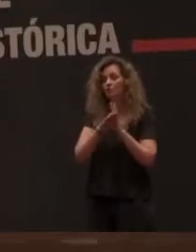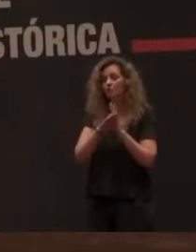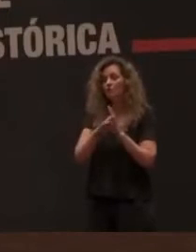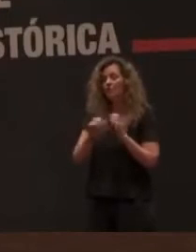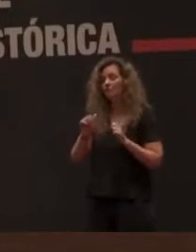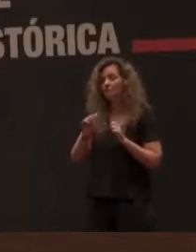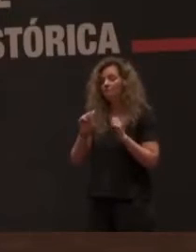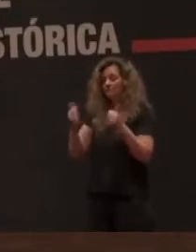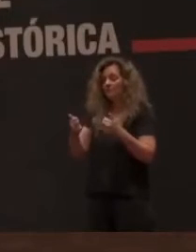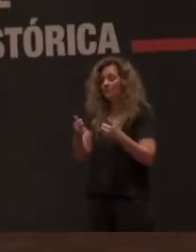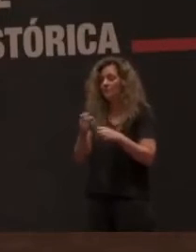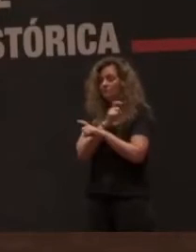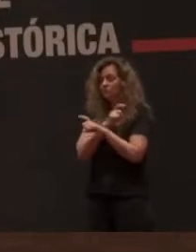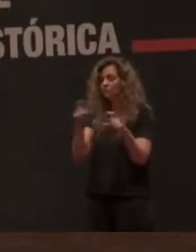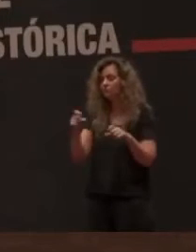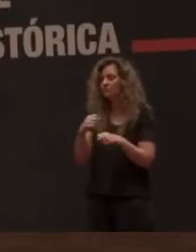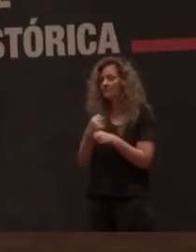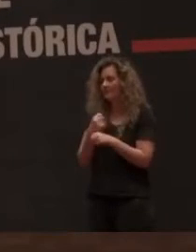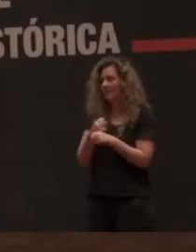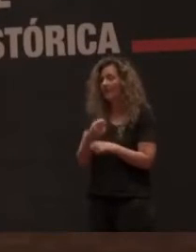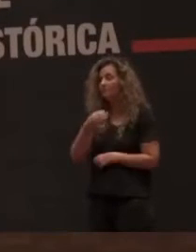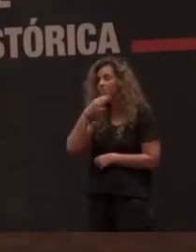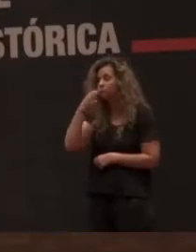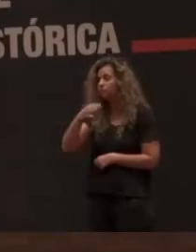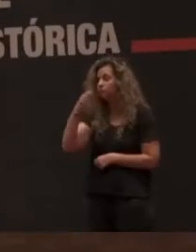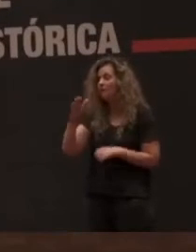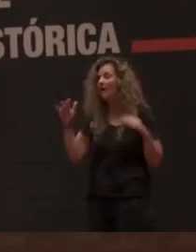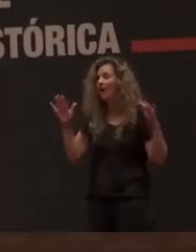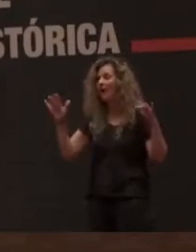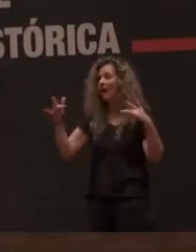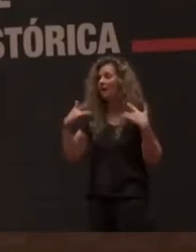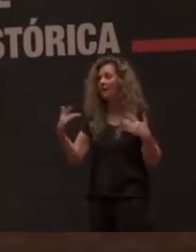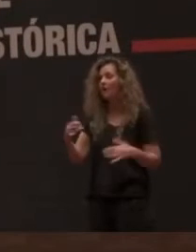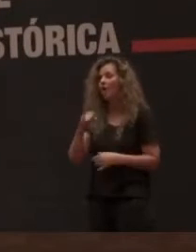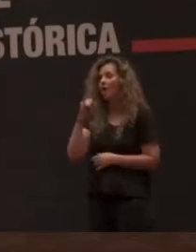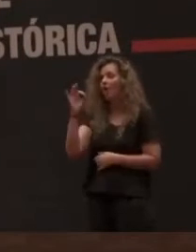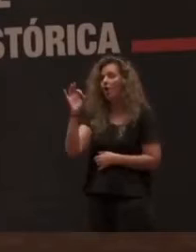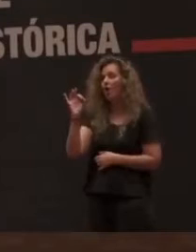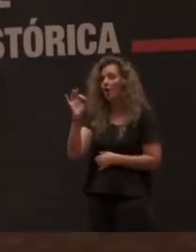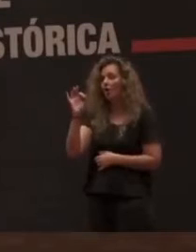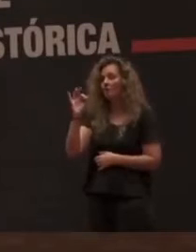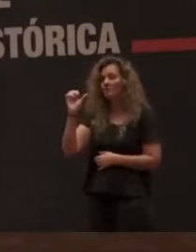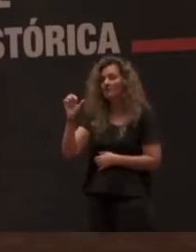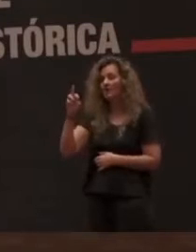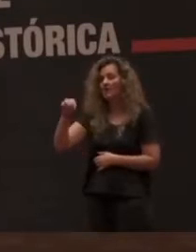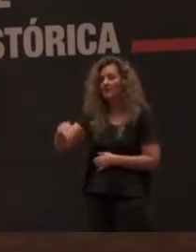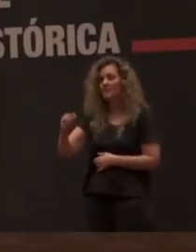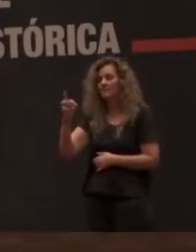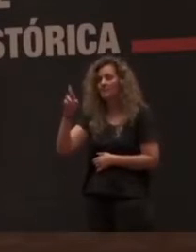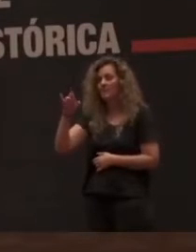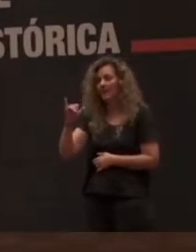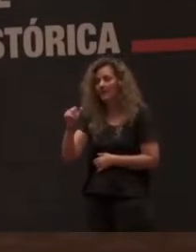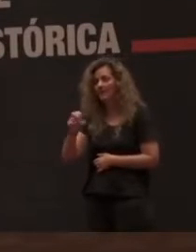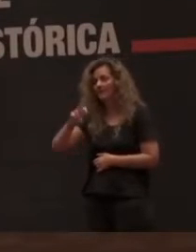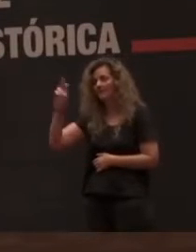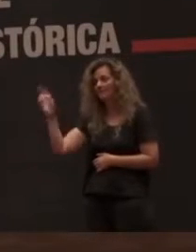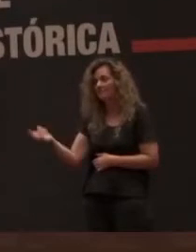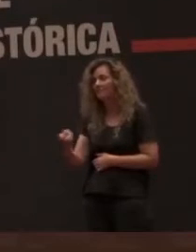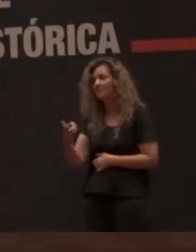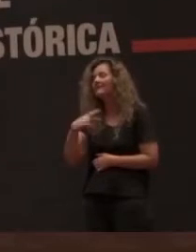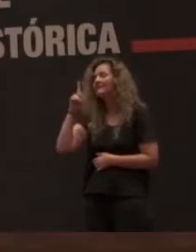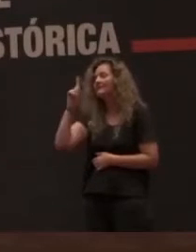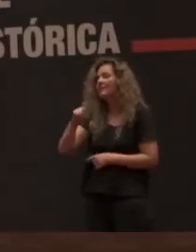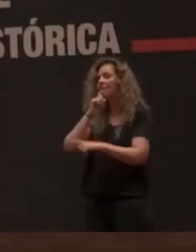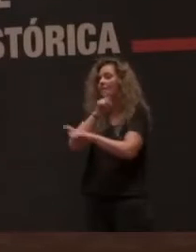todo, diáfanes, José María Gabel, pero también toda la fase de su nueva